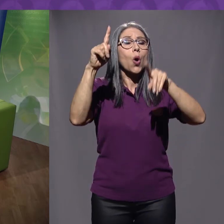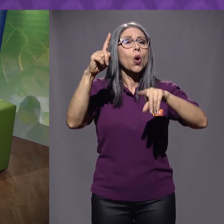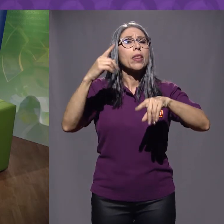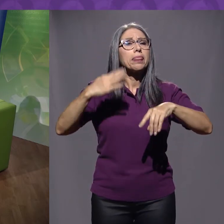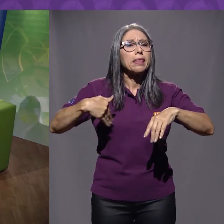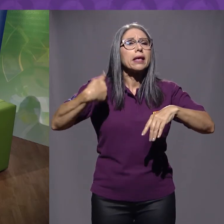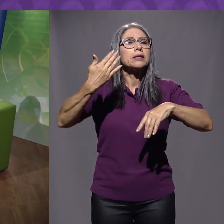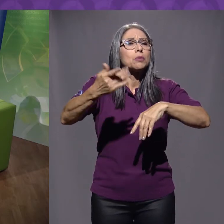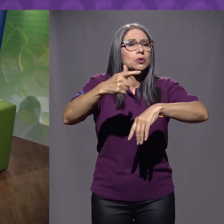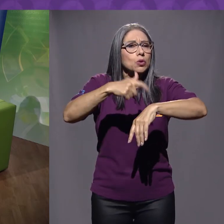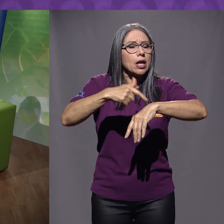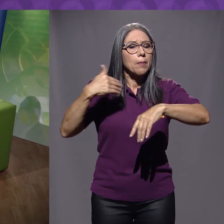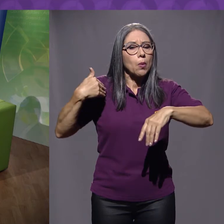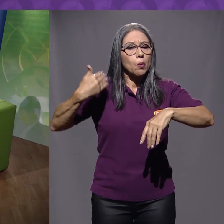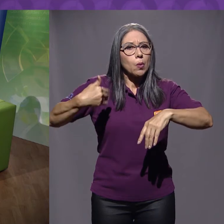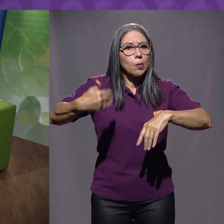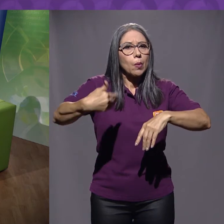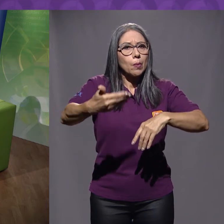obviamente